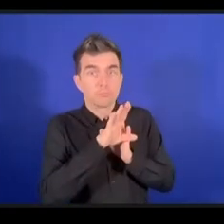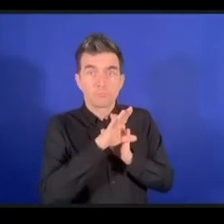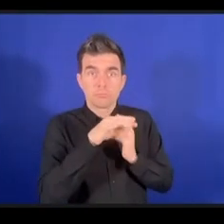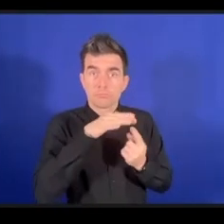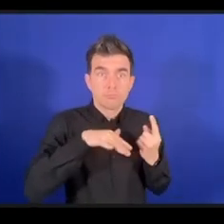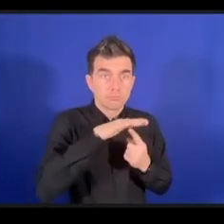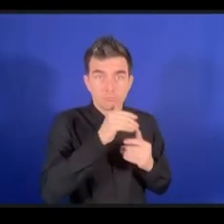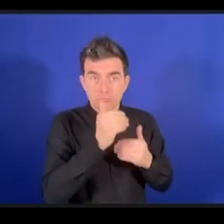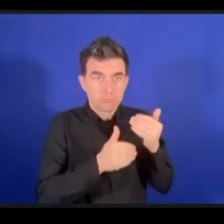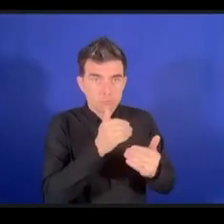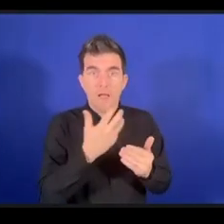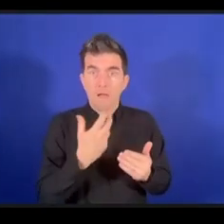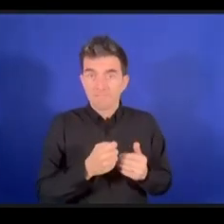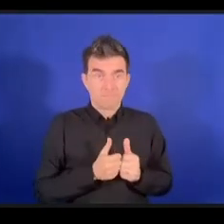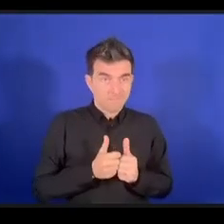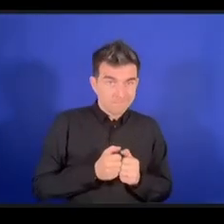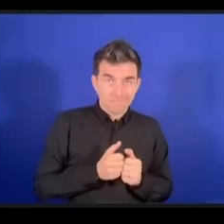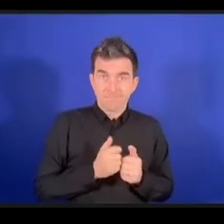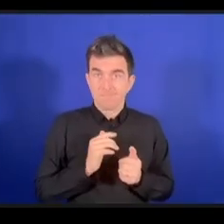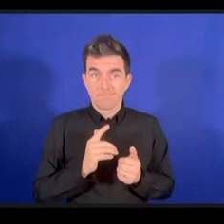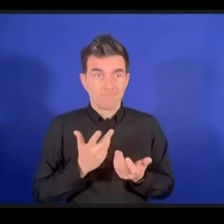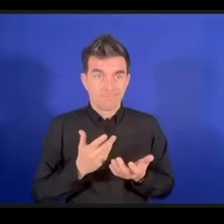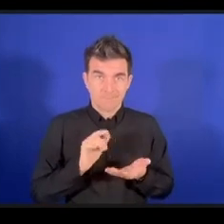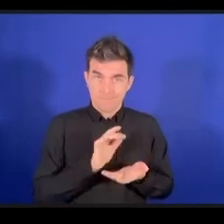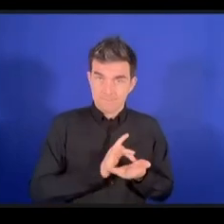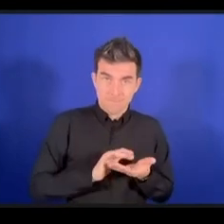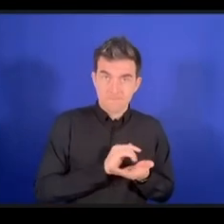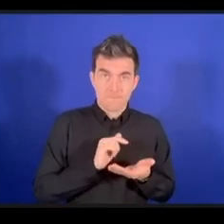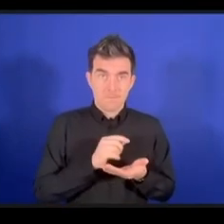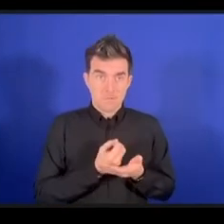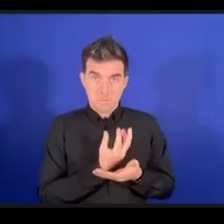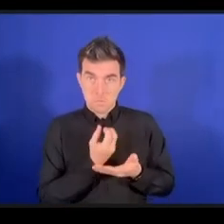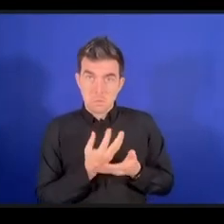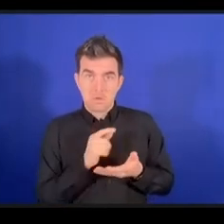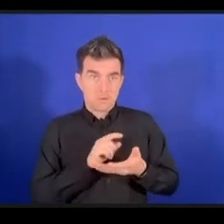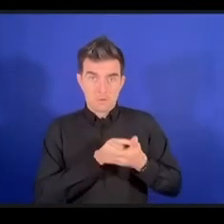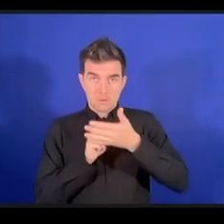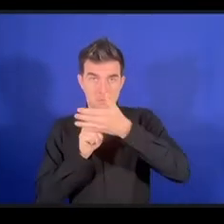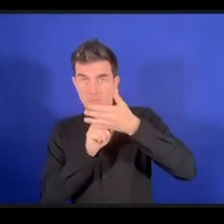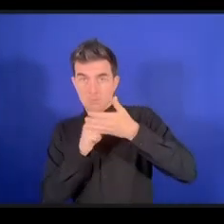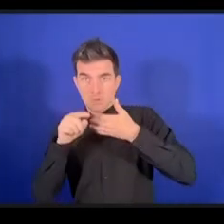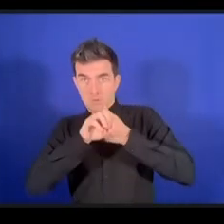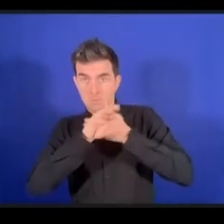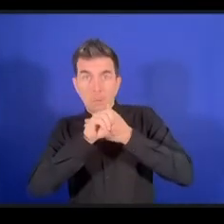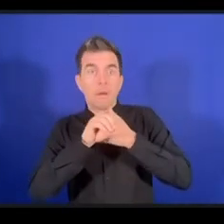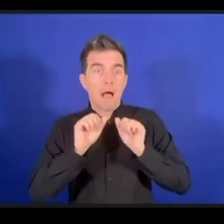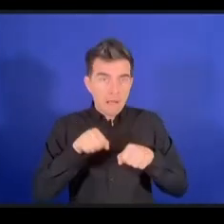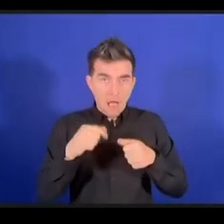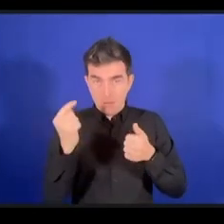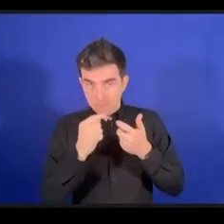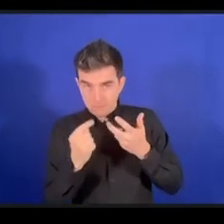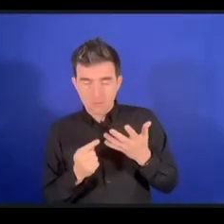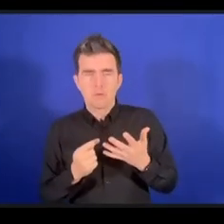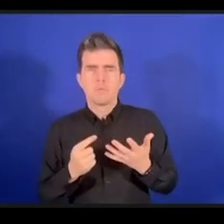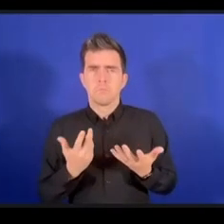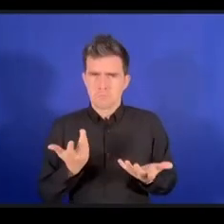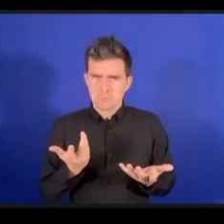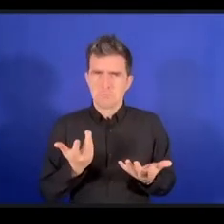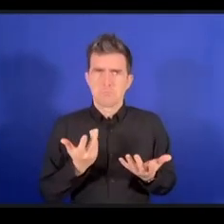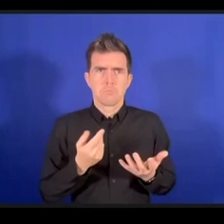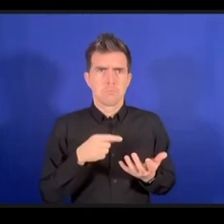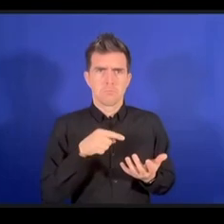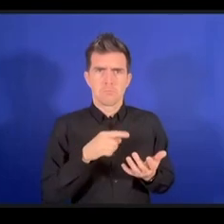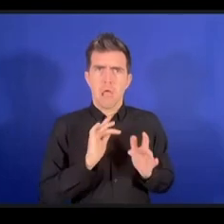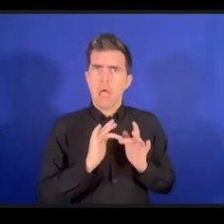máximo estado de del avance de la tecnología con conectividad para ese dispositivo pero